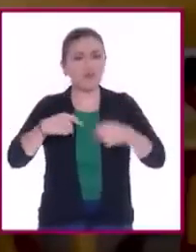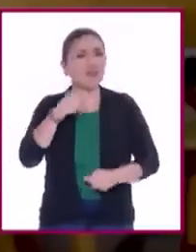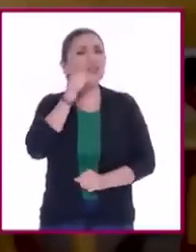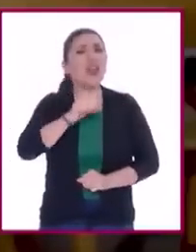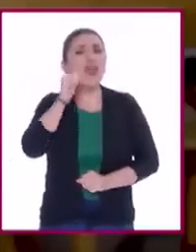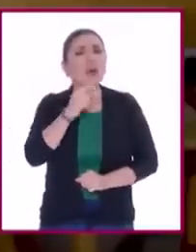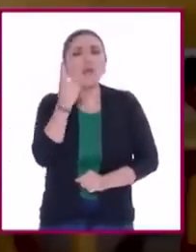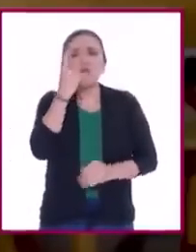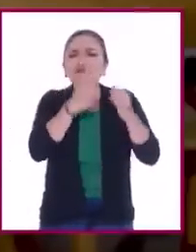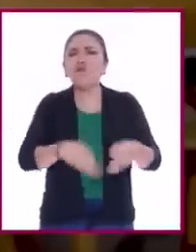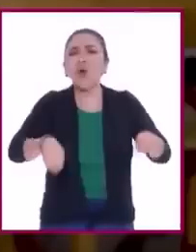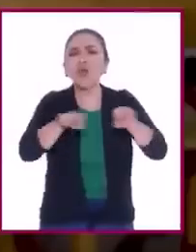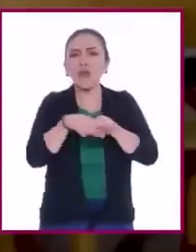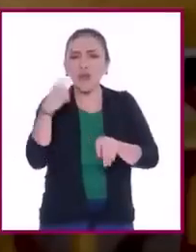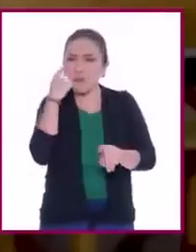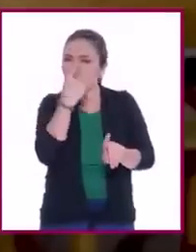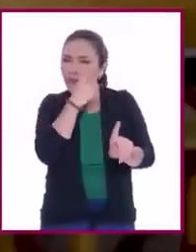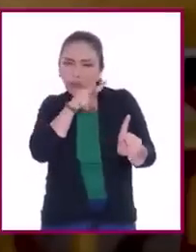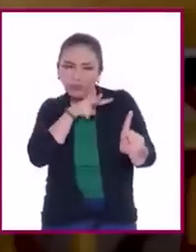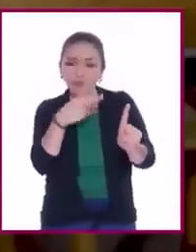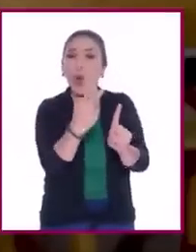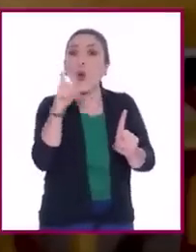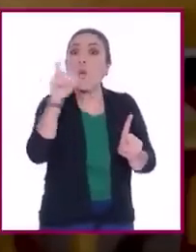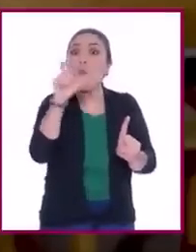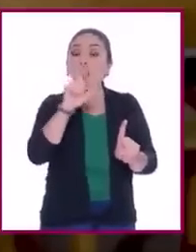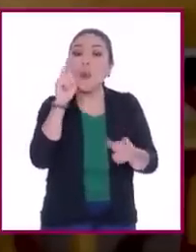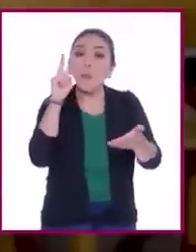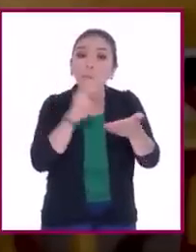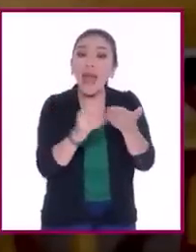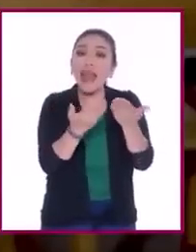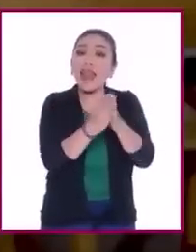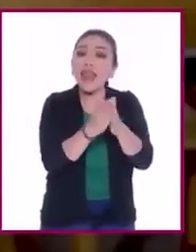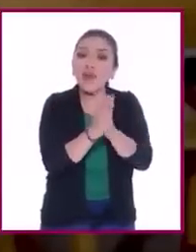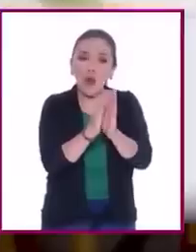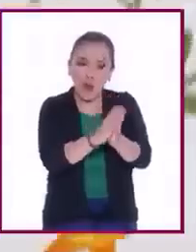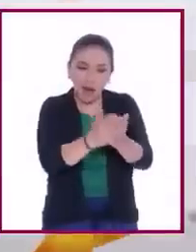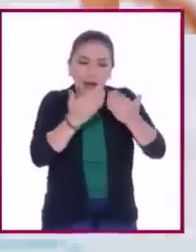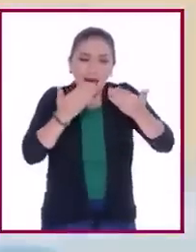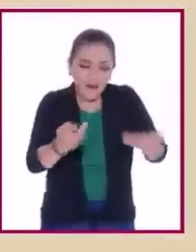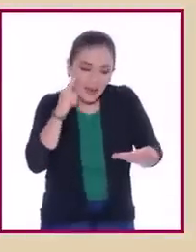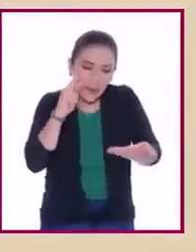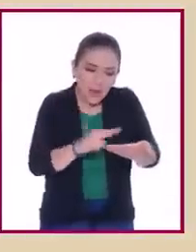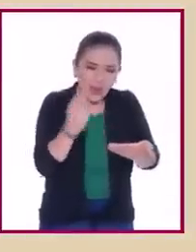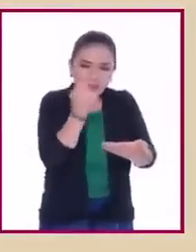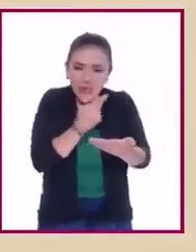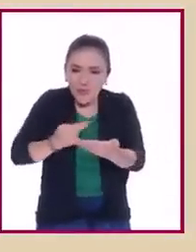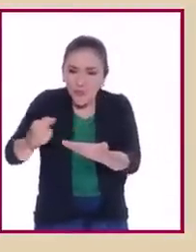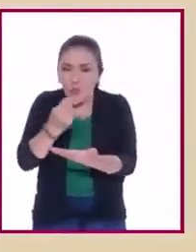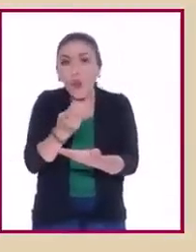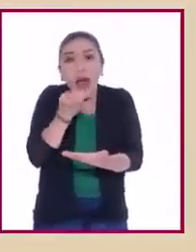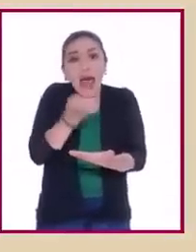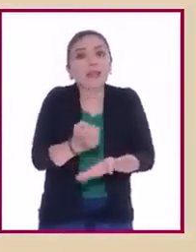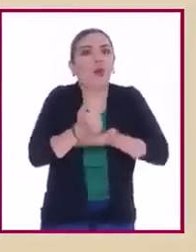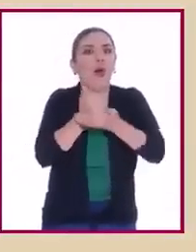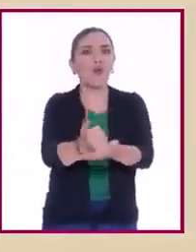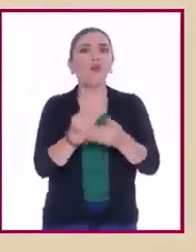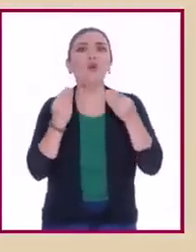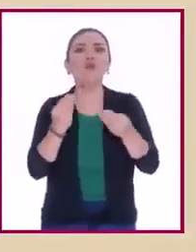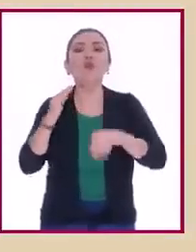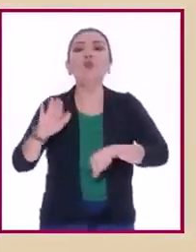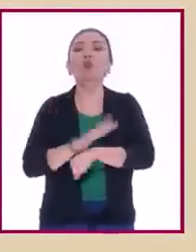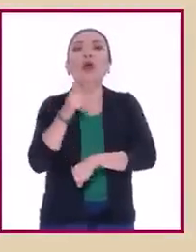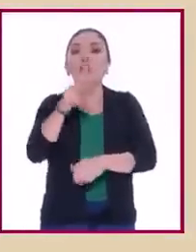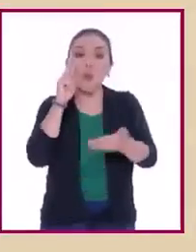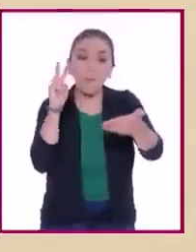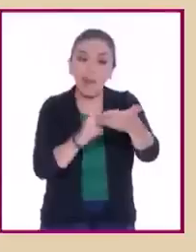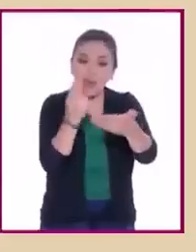personas somos visuales lo primero que hace uno al abrir un libro es ver las ilustraciones el ver las imágenes entonces Claro que ayuda porque